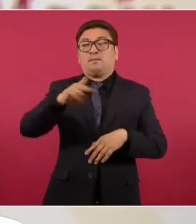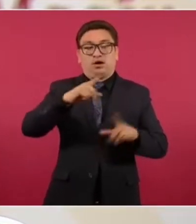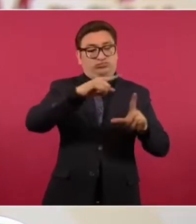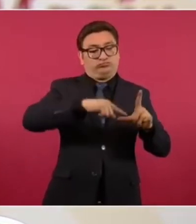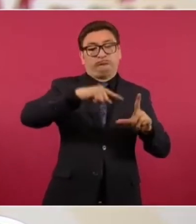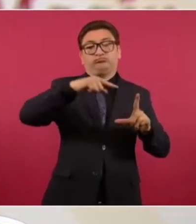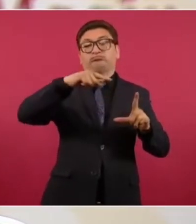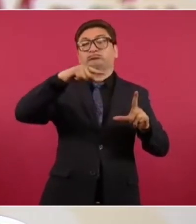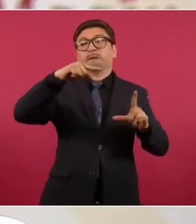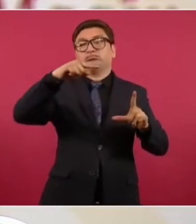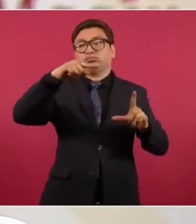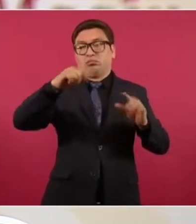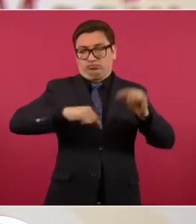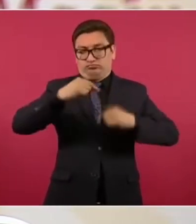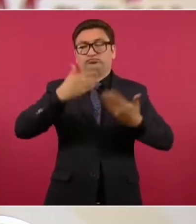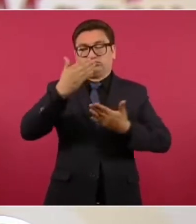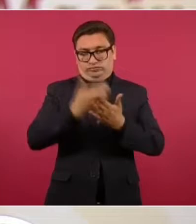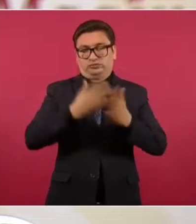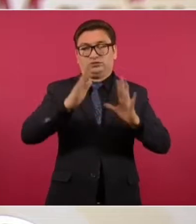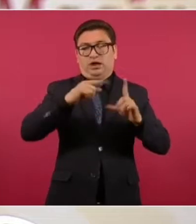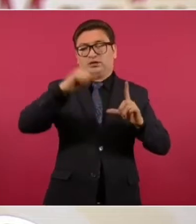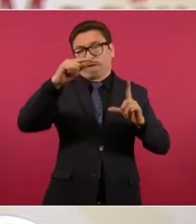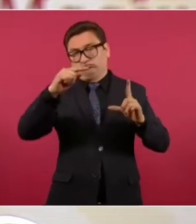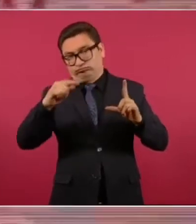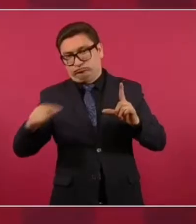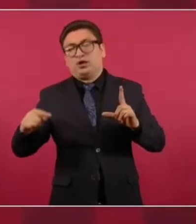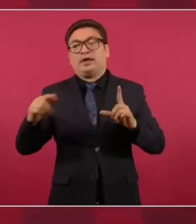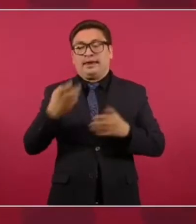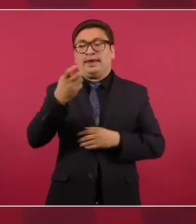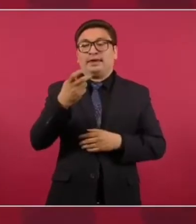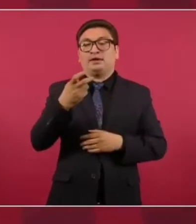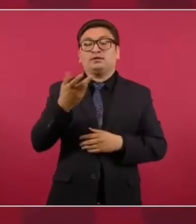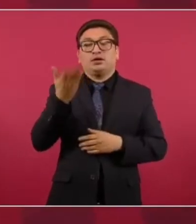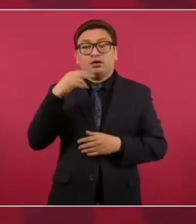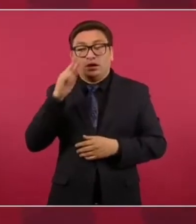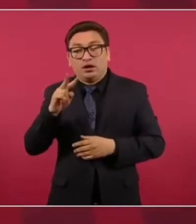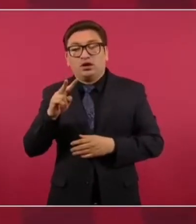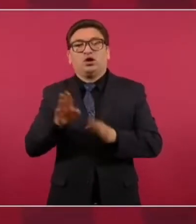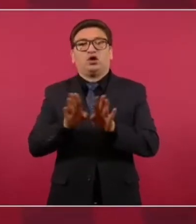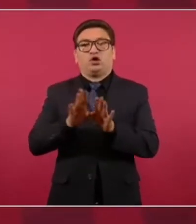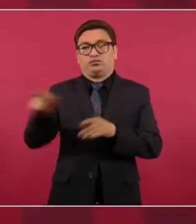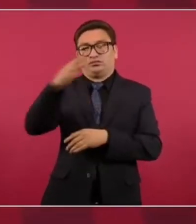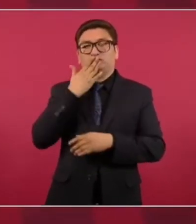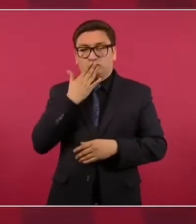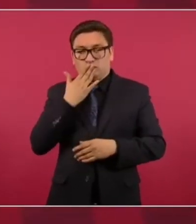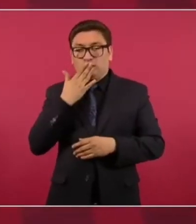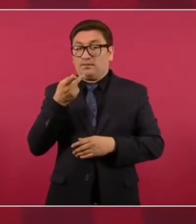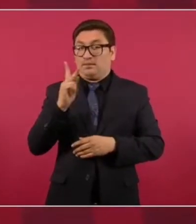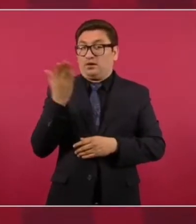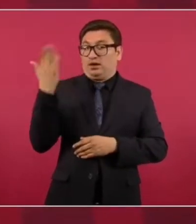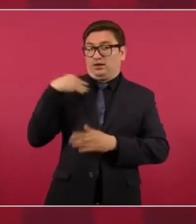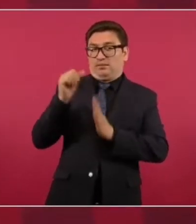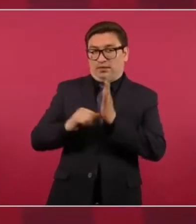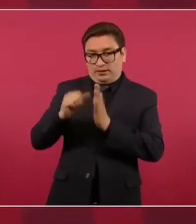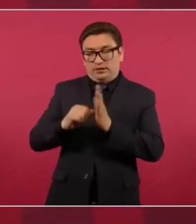el presidente, a la baja, y parte de este repunte se reflejó también en Sonora, pero meses anteriores había